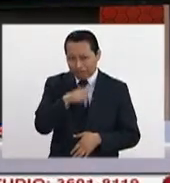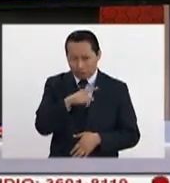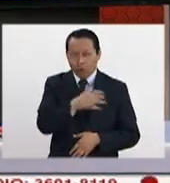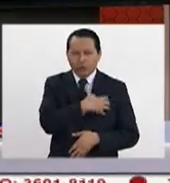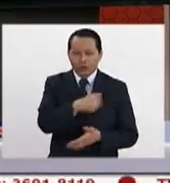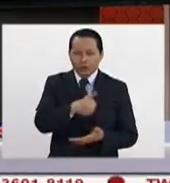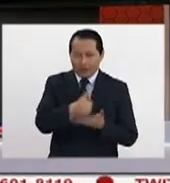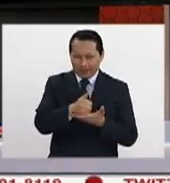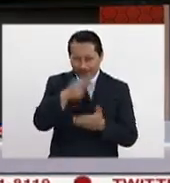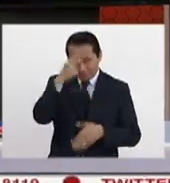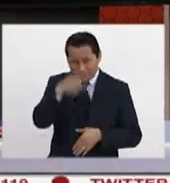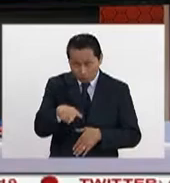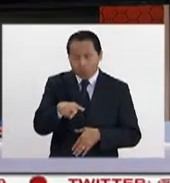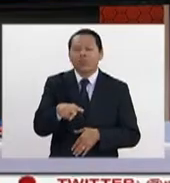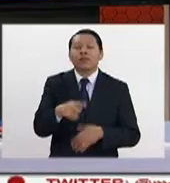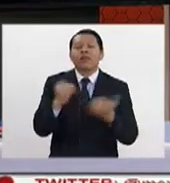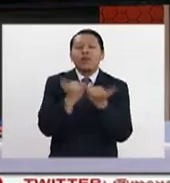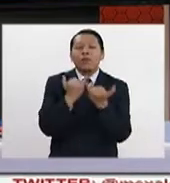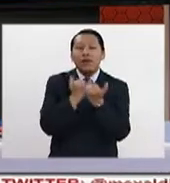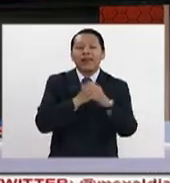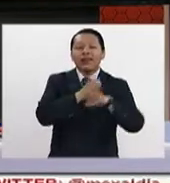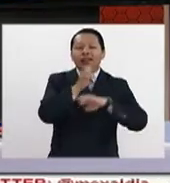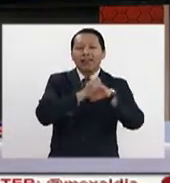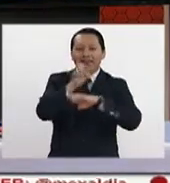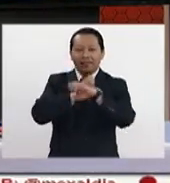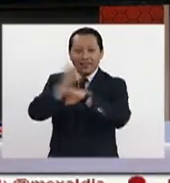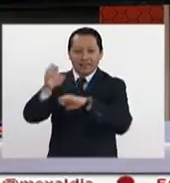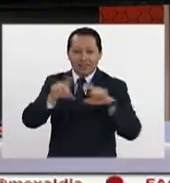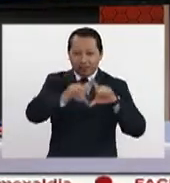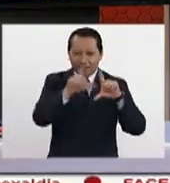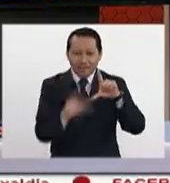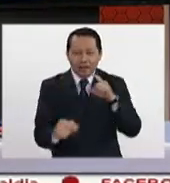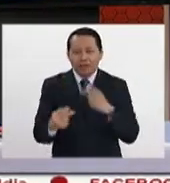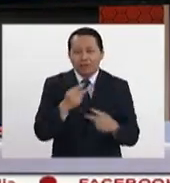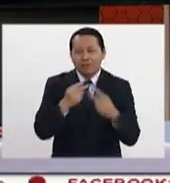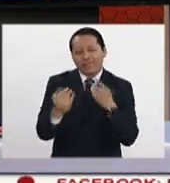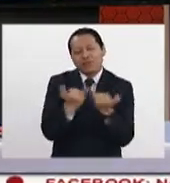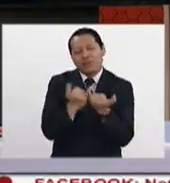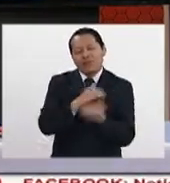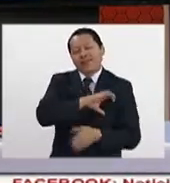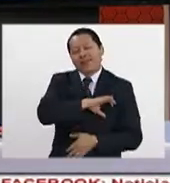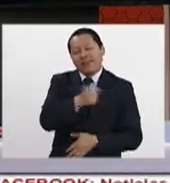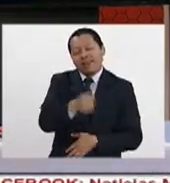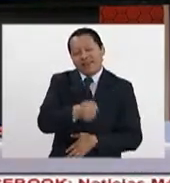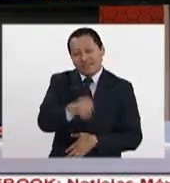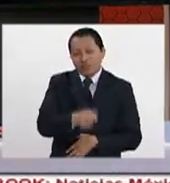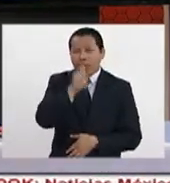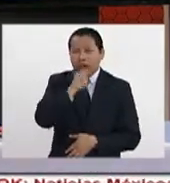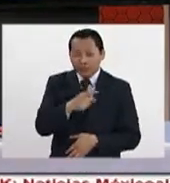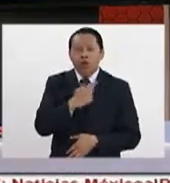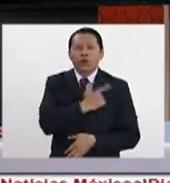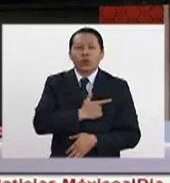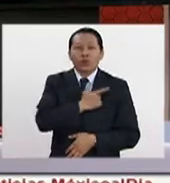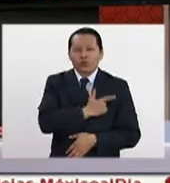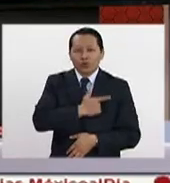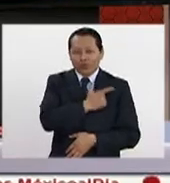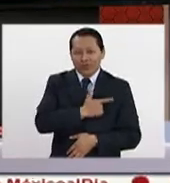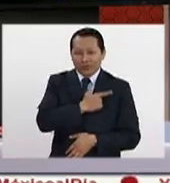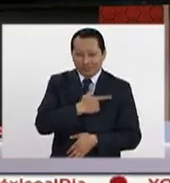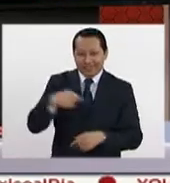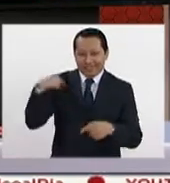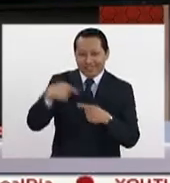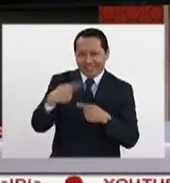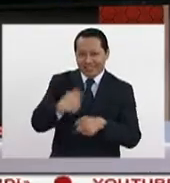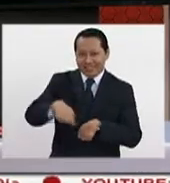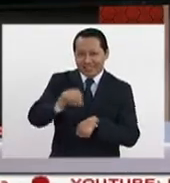siempre, un saludo muy afectuoso a quienes nos están viendo en el interior de la República Mexicana. Saludo con mucho gusto porque esta semana